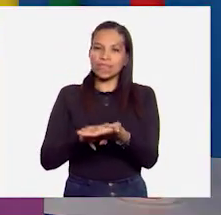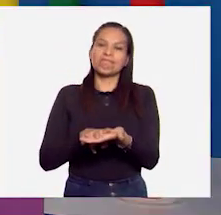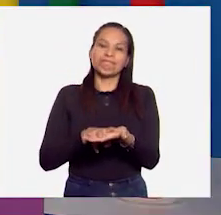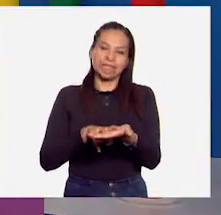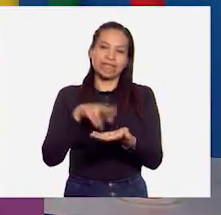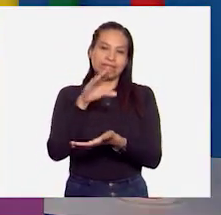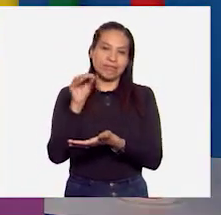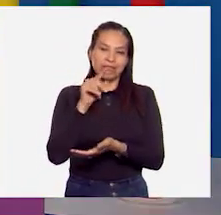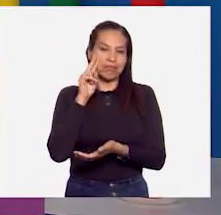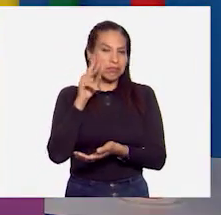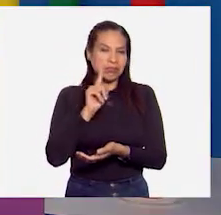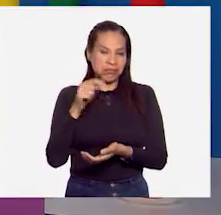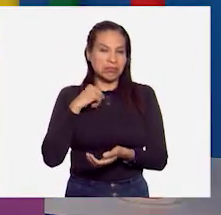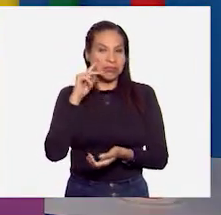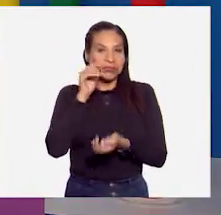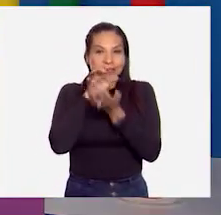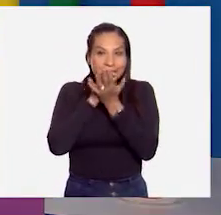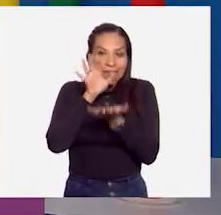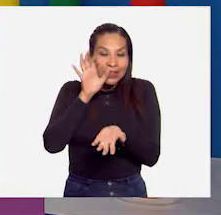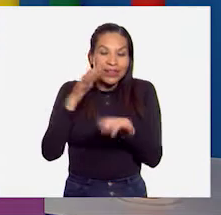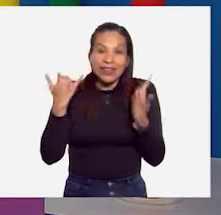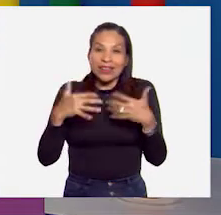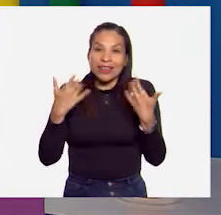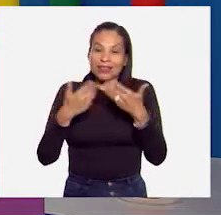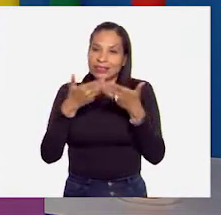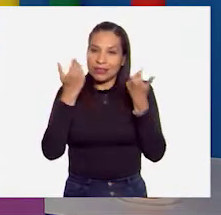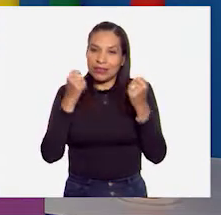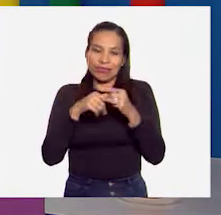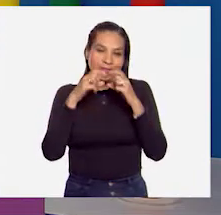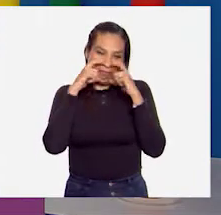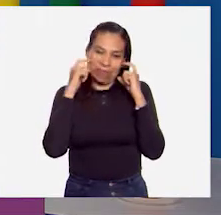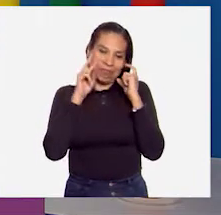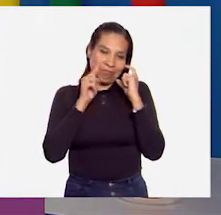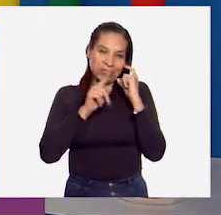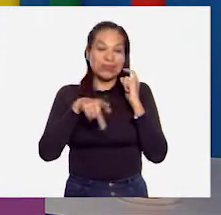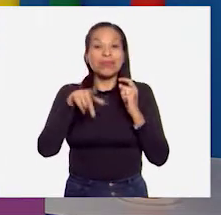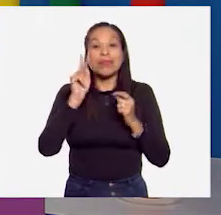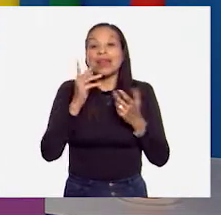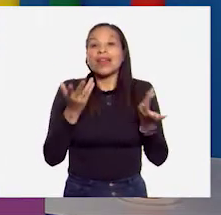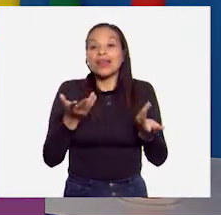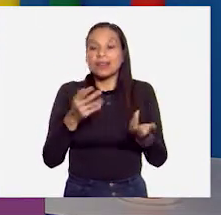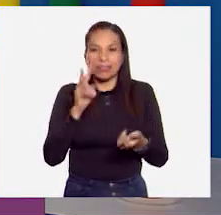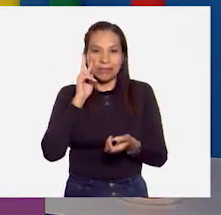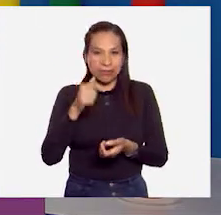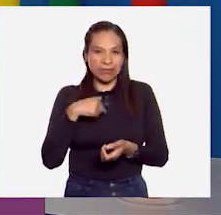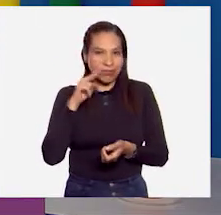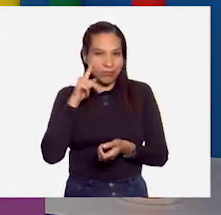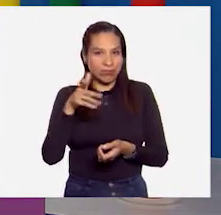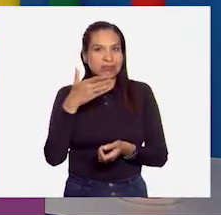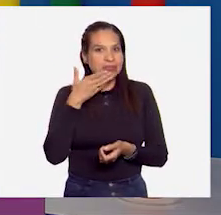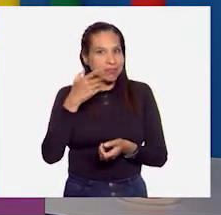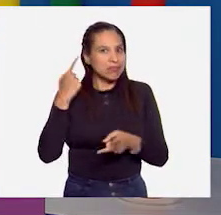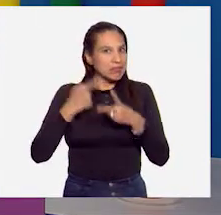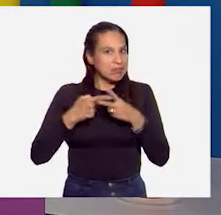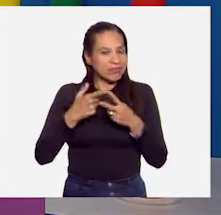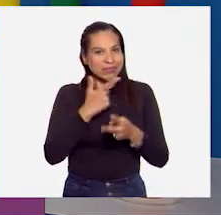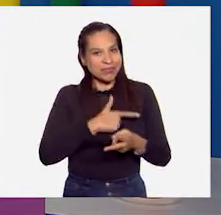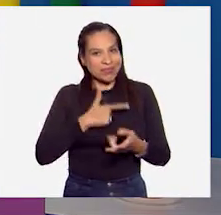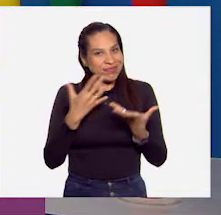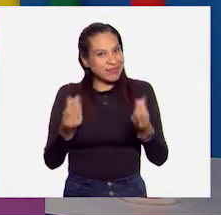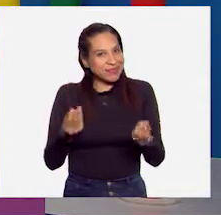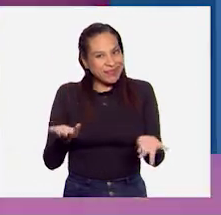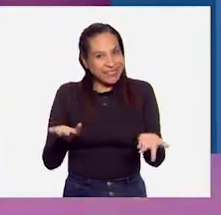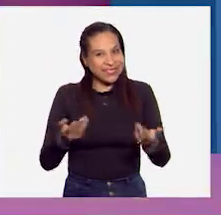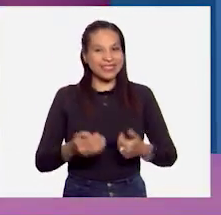¡Ton! Aunque no se vea, me dejaste con la boca abierta y no se ve porque traigo el cubrebocas, pero se nota que te agradan las matemáticas.